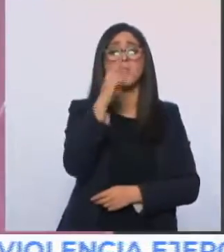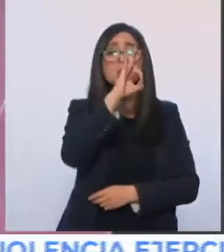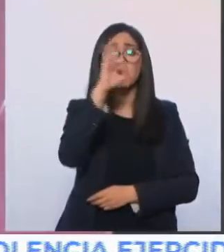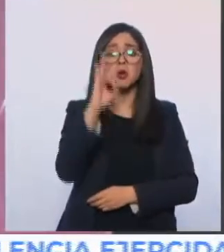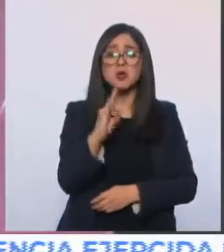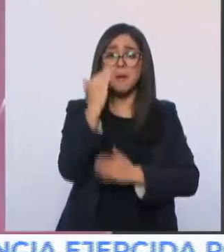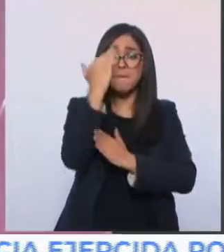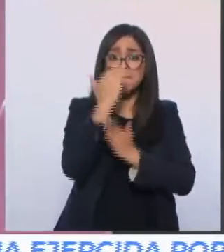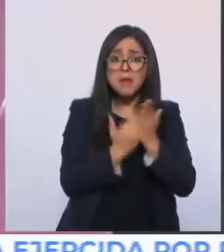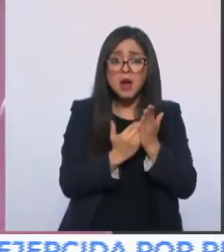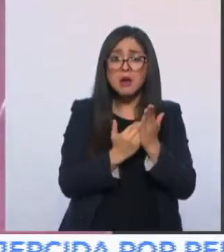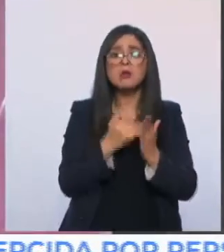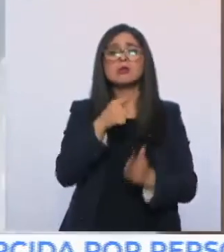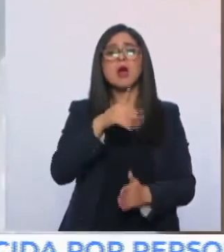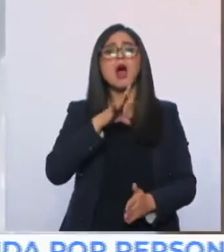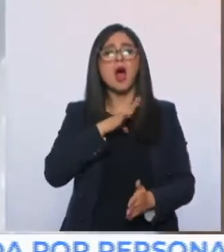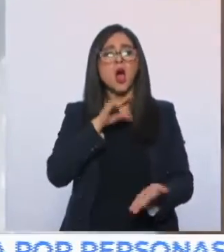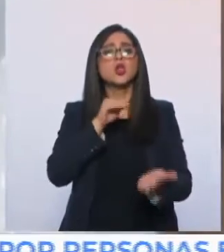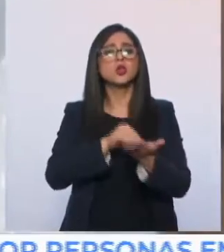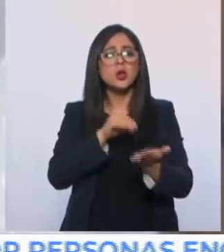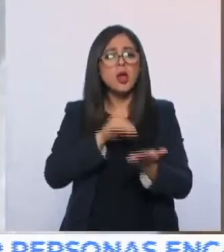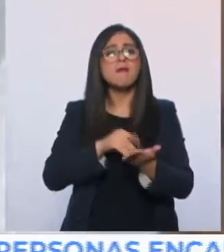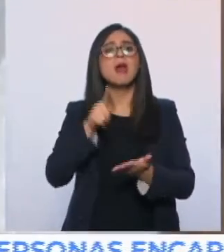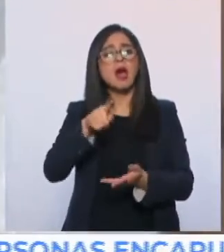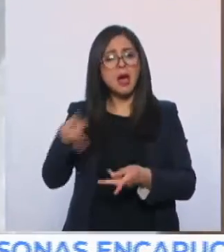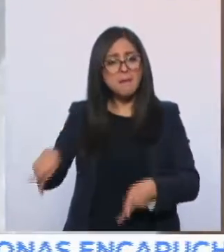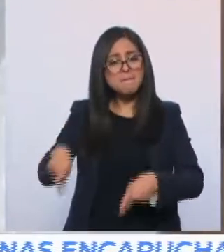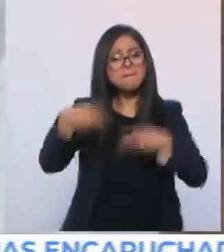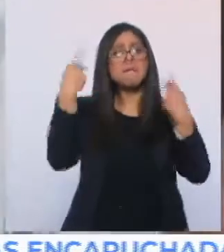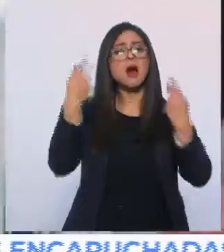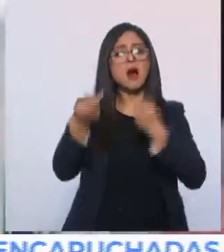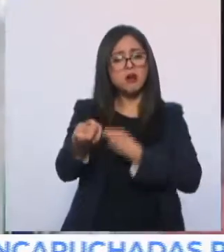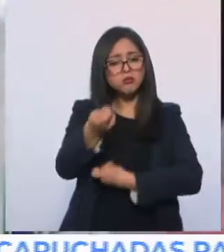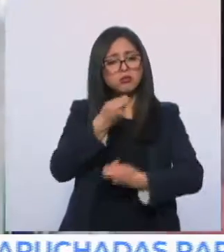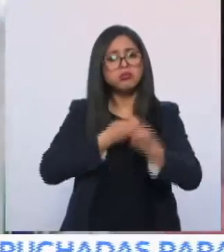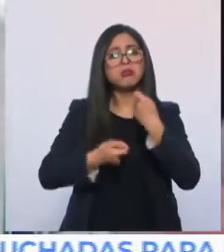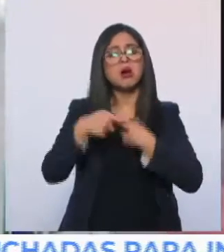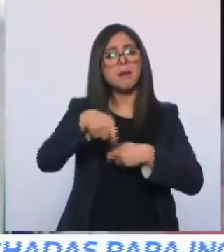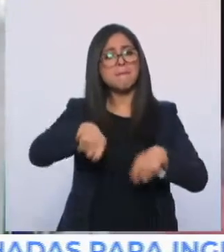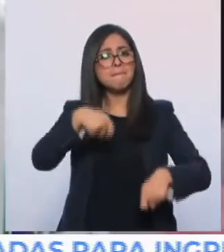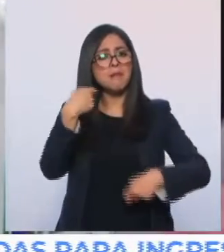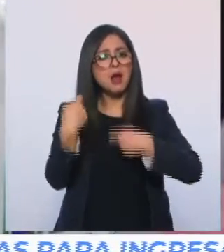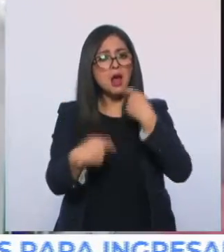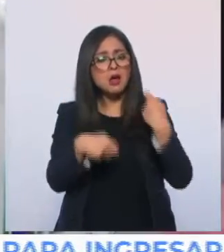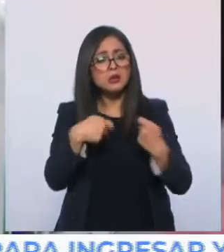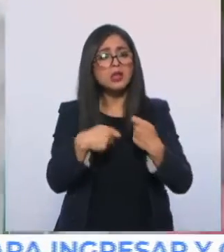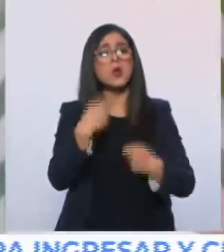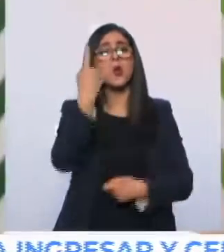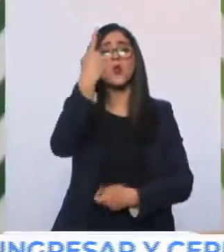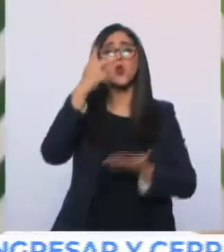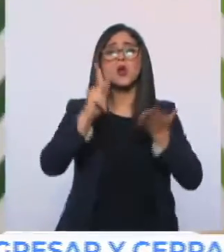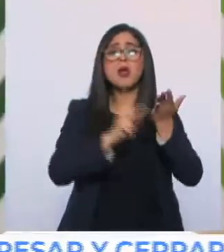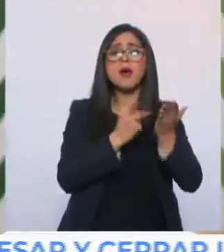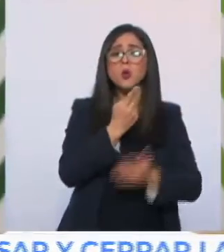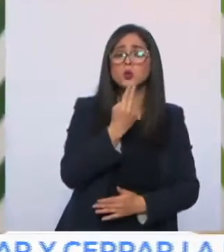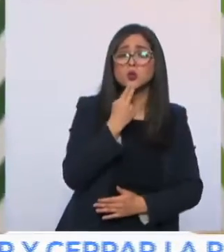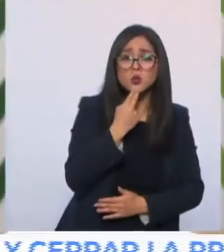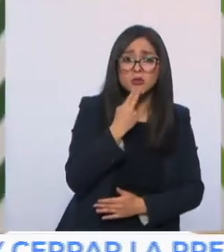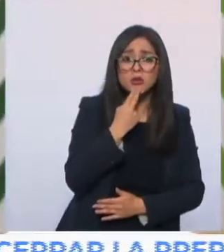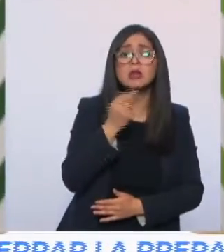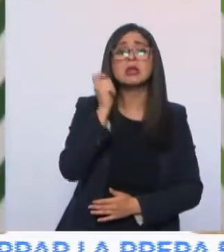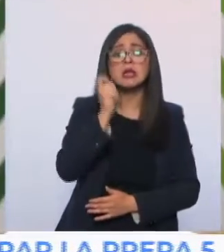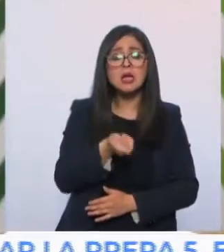8% mantenían todavía la entrega de bolsas de plástico de un solo uso, y la